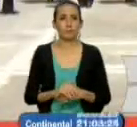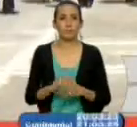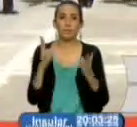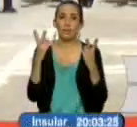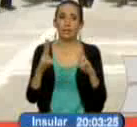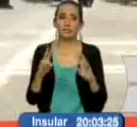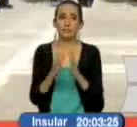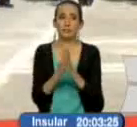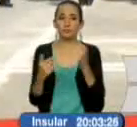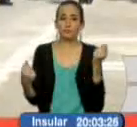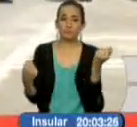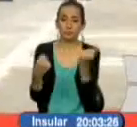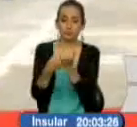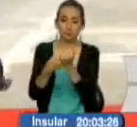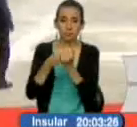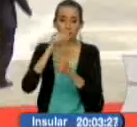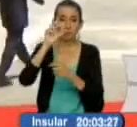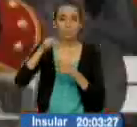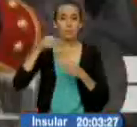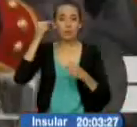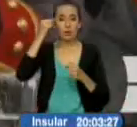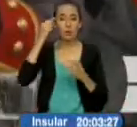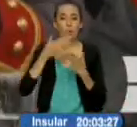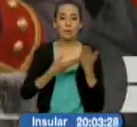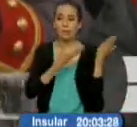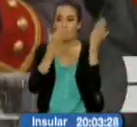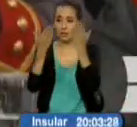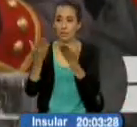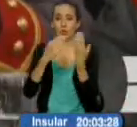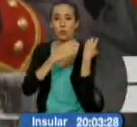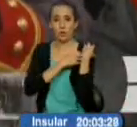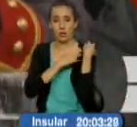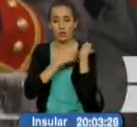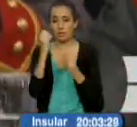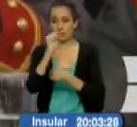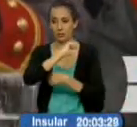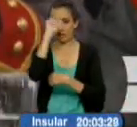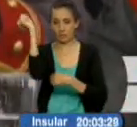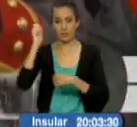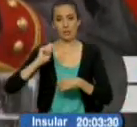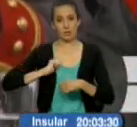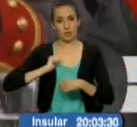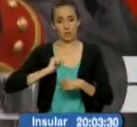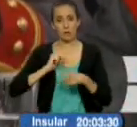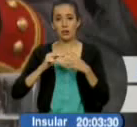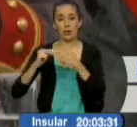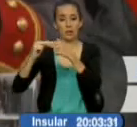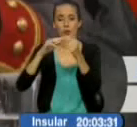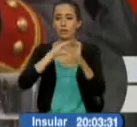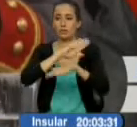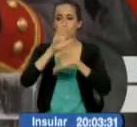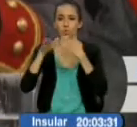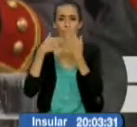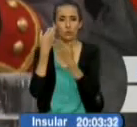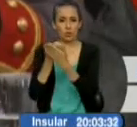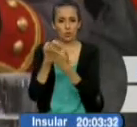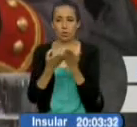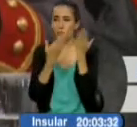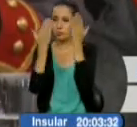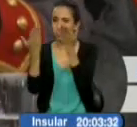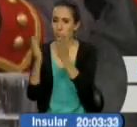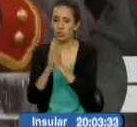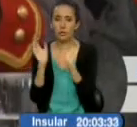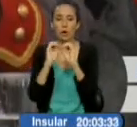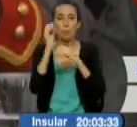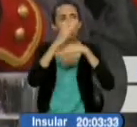comprometió el apoyo del Gobierno Nacional para garantizar sus derechos. Sus derechos laborales, salariales y los recursos para hacerlos efectivos, tanto en el plano